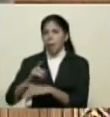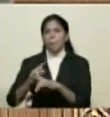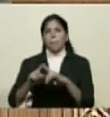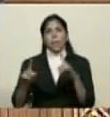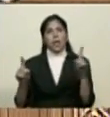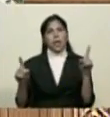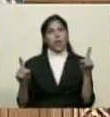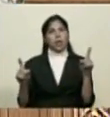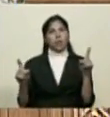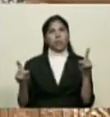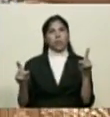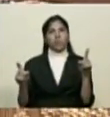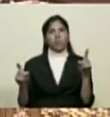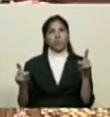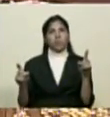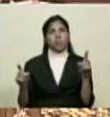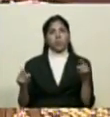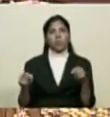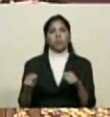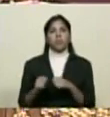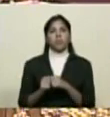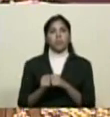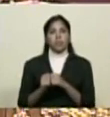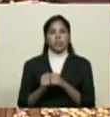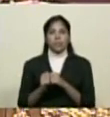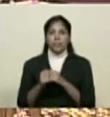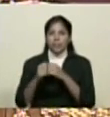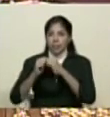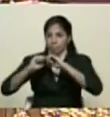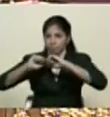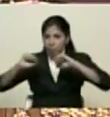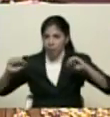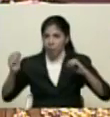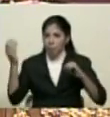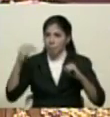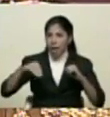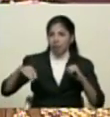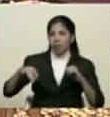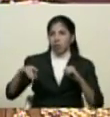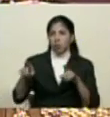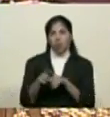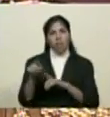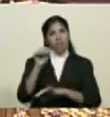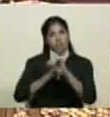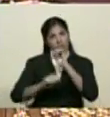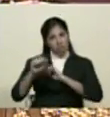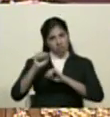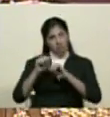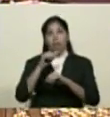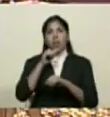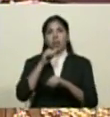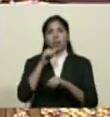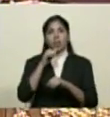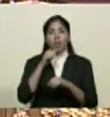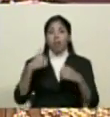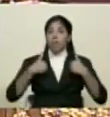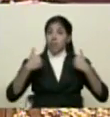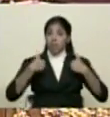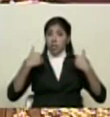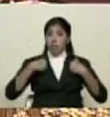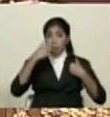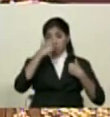ustedes una ampliación más allá de ese concepto. Hay una defensa. ¿Defensa de quién? De la víctima.